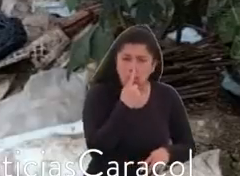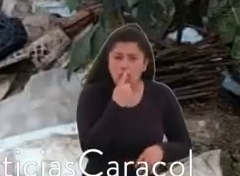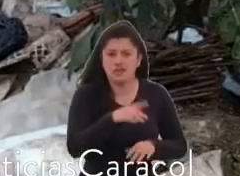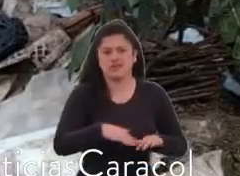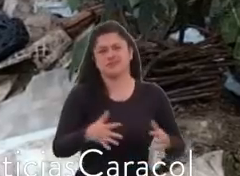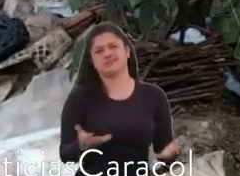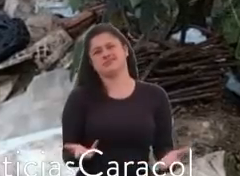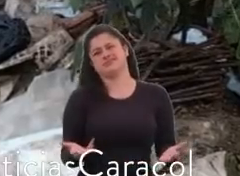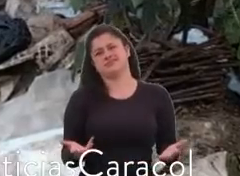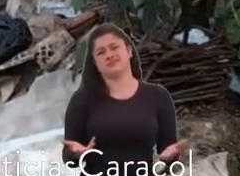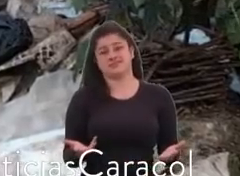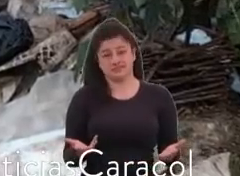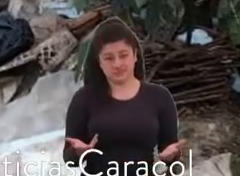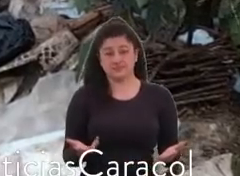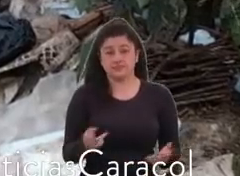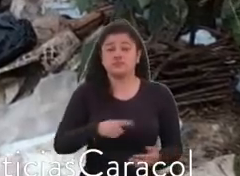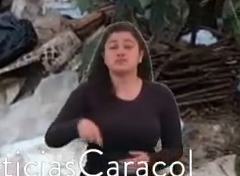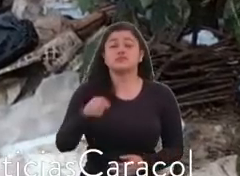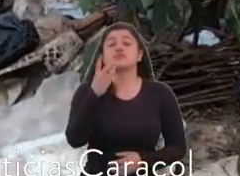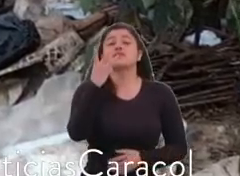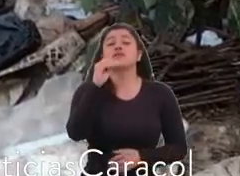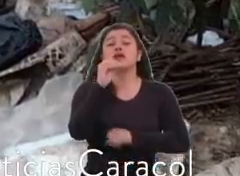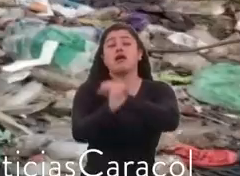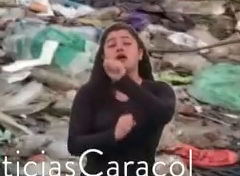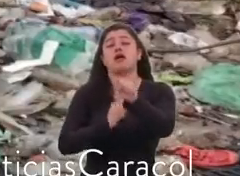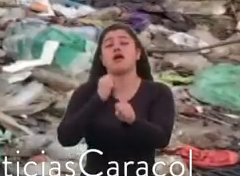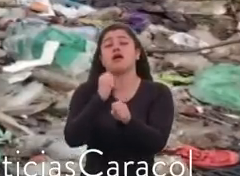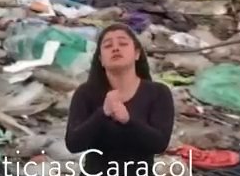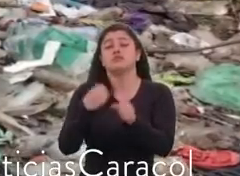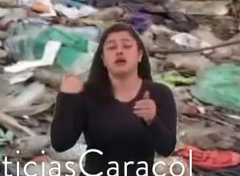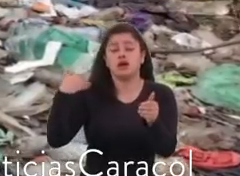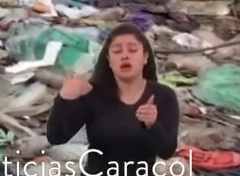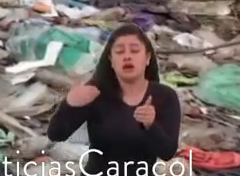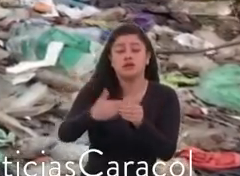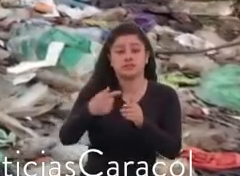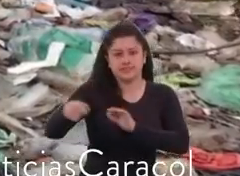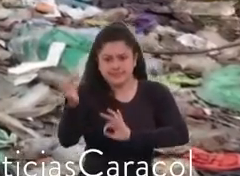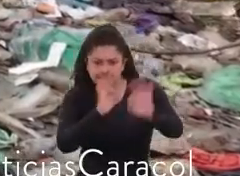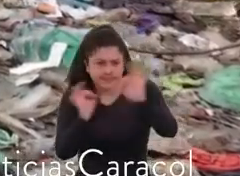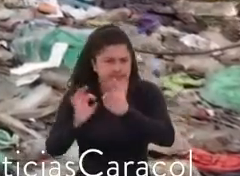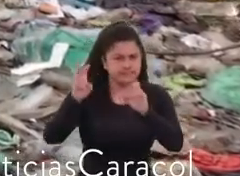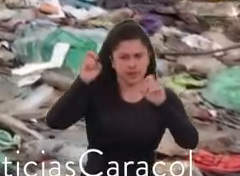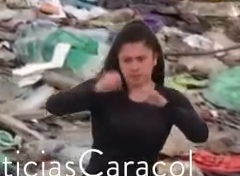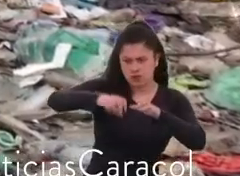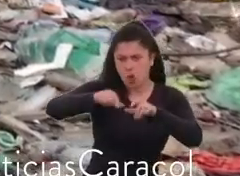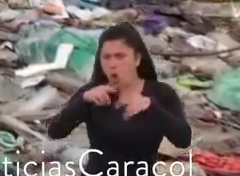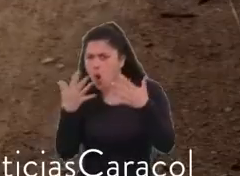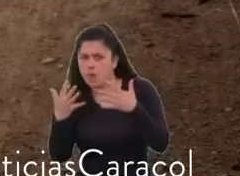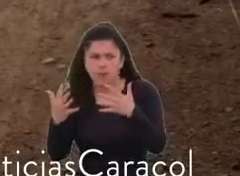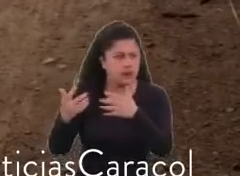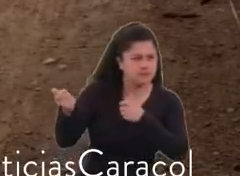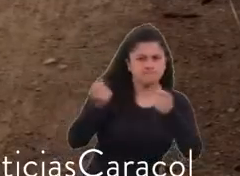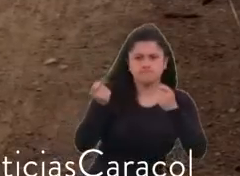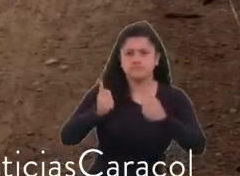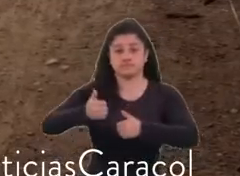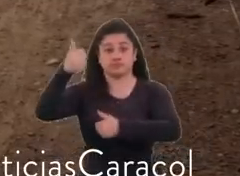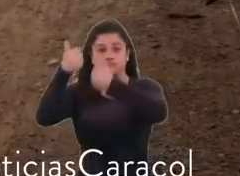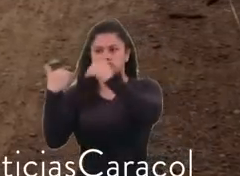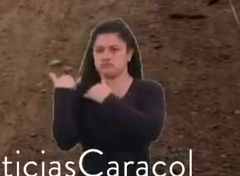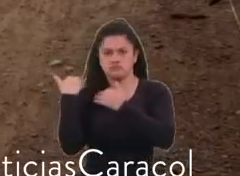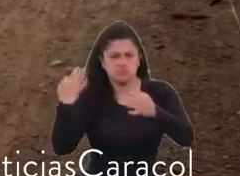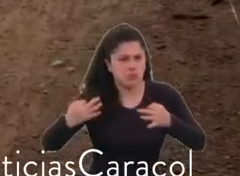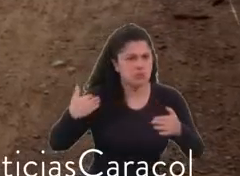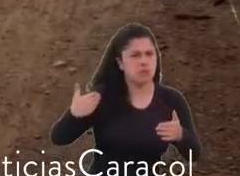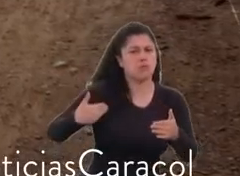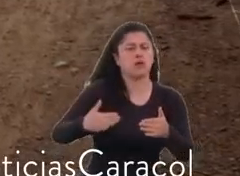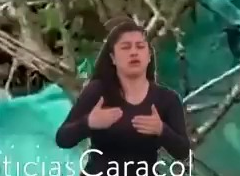ese basurero fue creado por la comunidad, aseguran que nunca ha tenido un manejo, por lo que la contaminación ambiental ya ha comenzado a afectar a